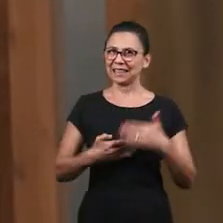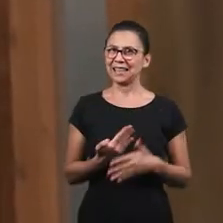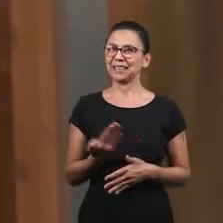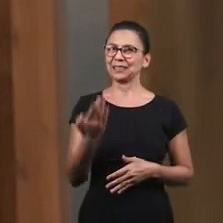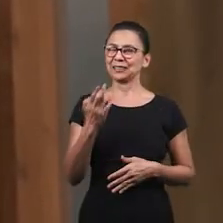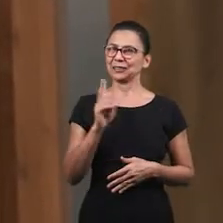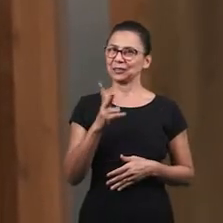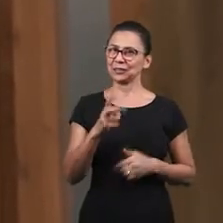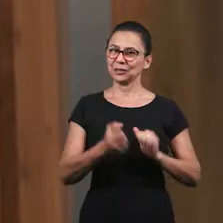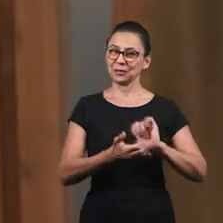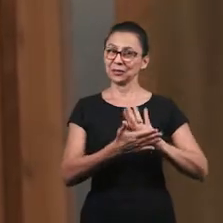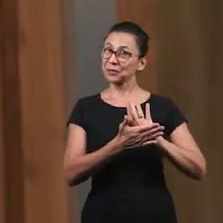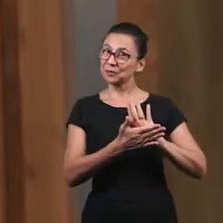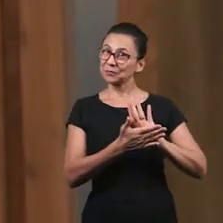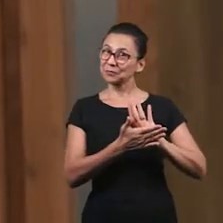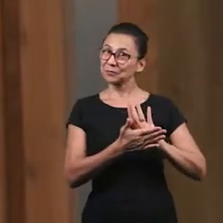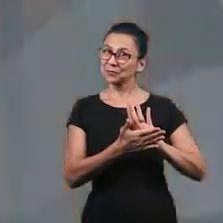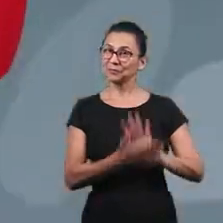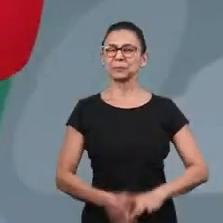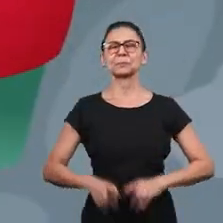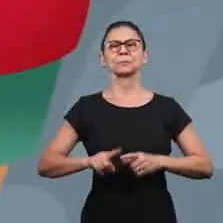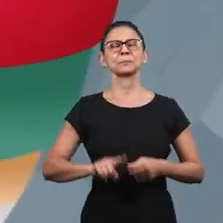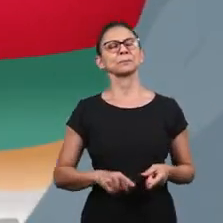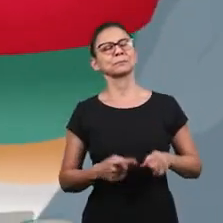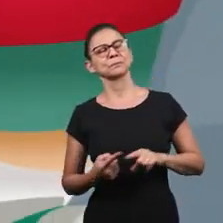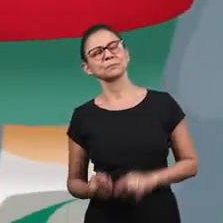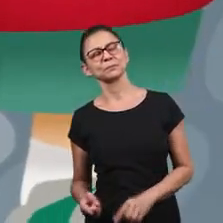Alegría, vamos a cantar un loor más al Señor.